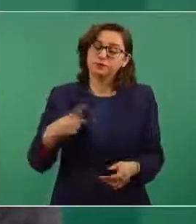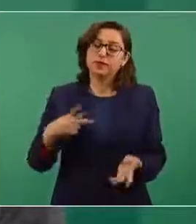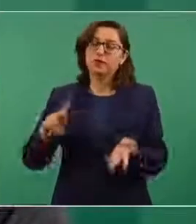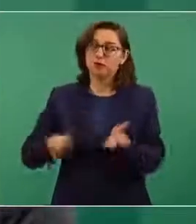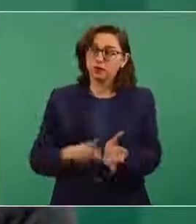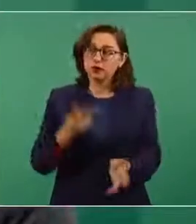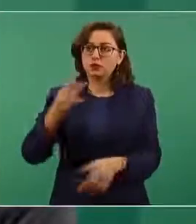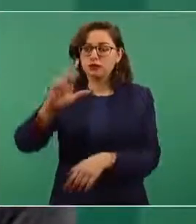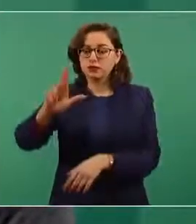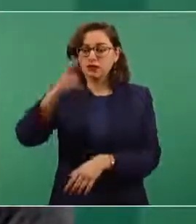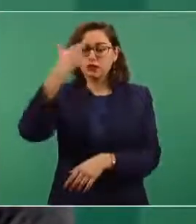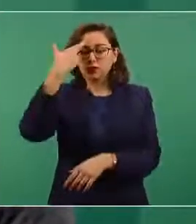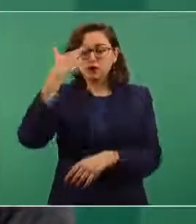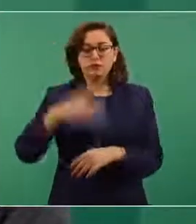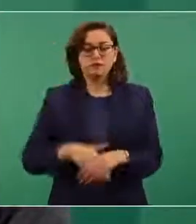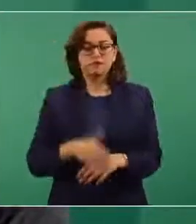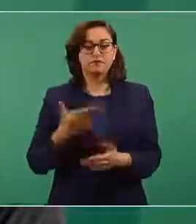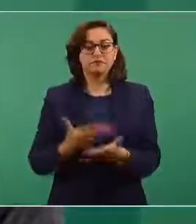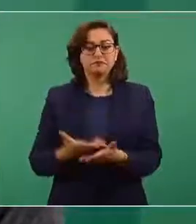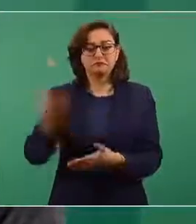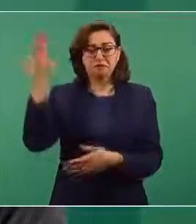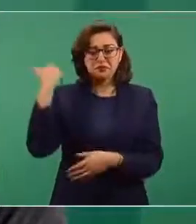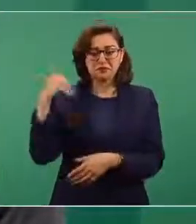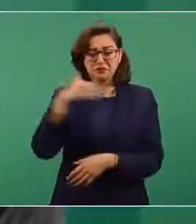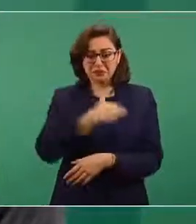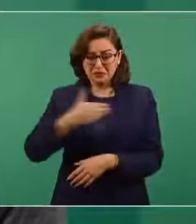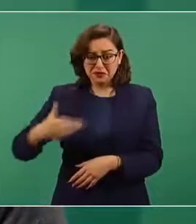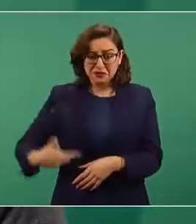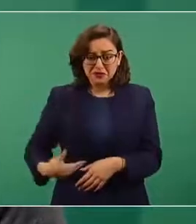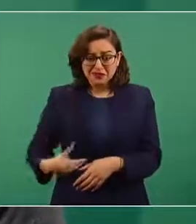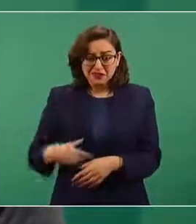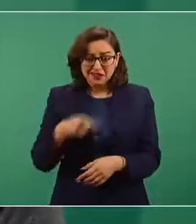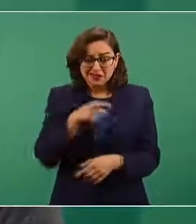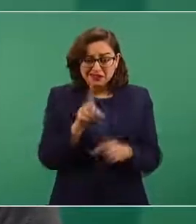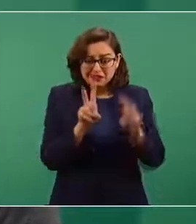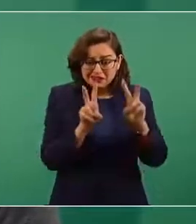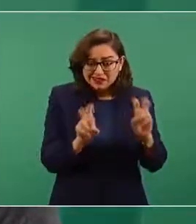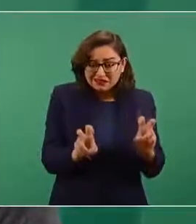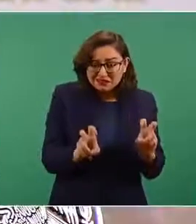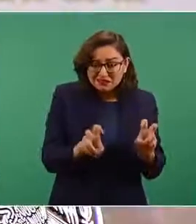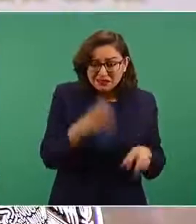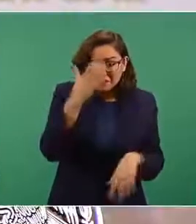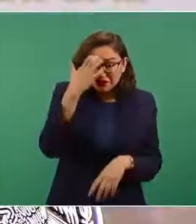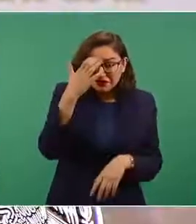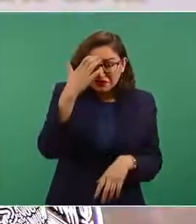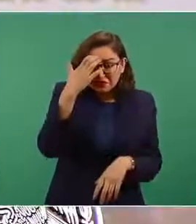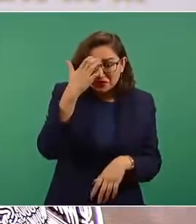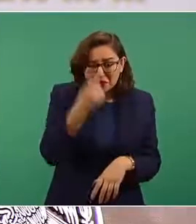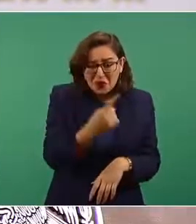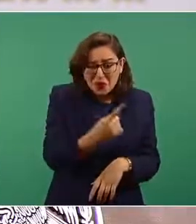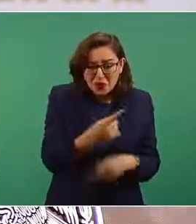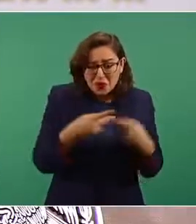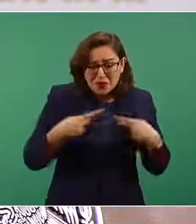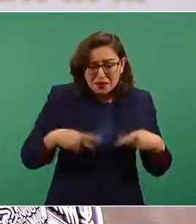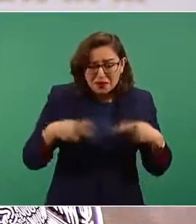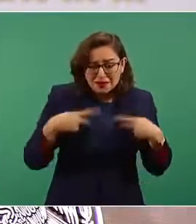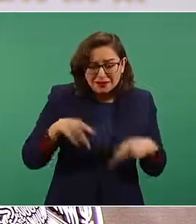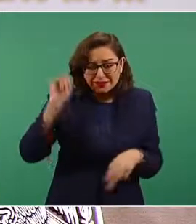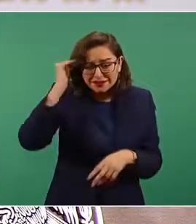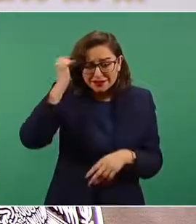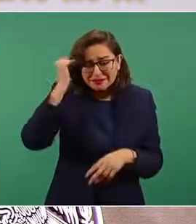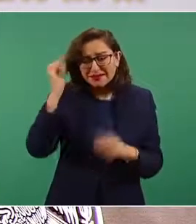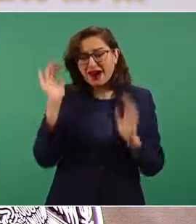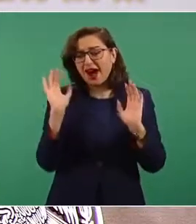antes un presidente que iba a saber de estos asuntos y mucho menos ocuparse de estos